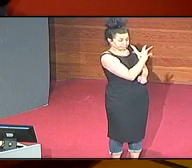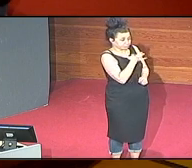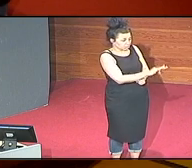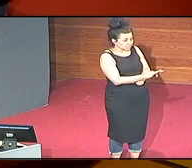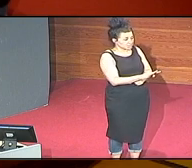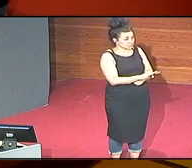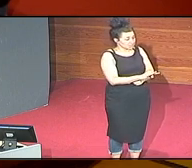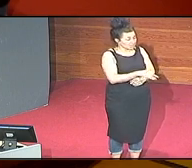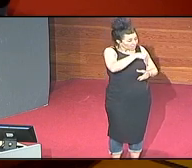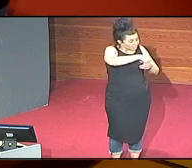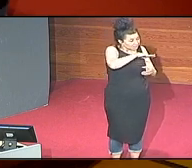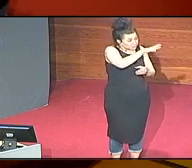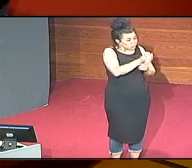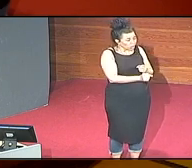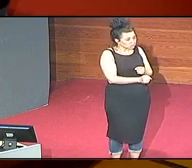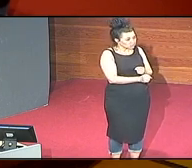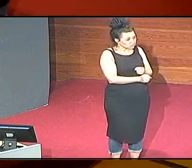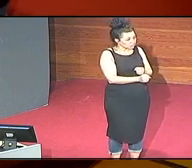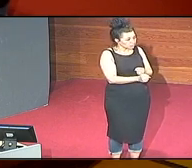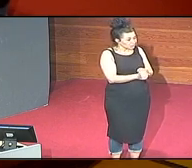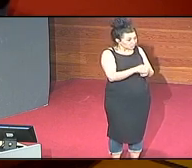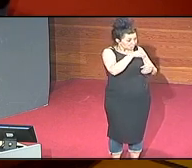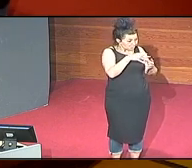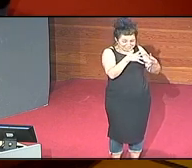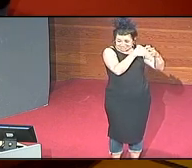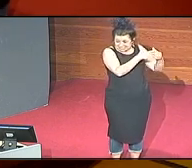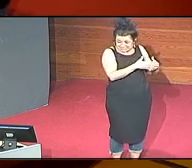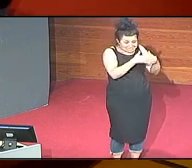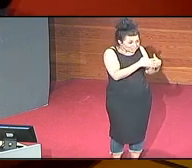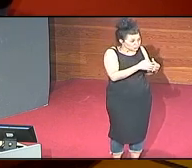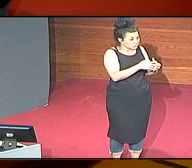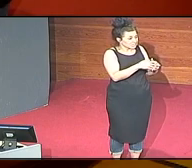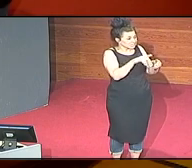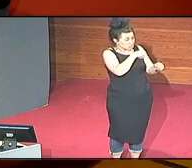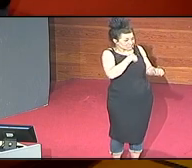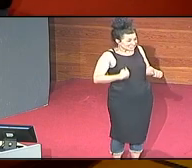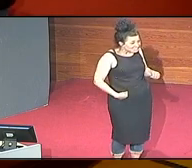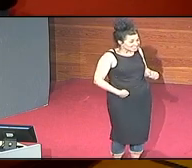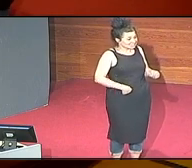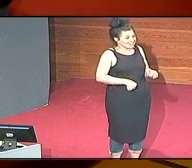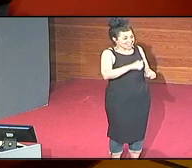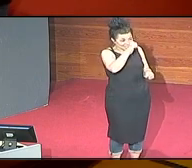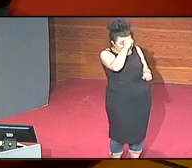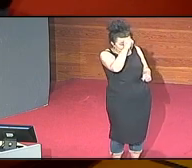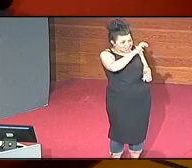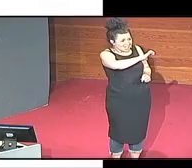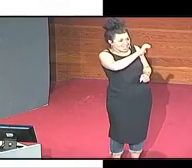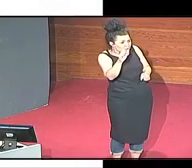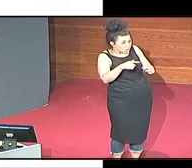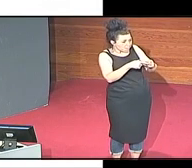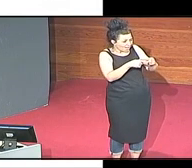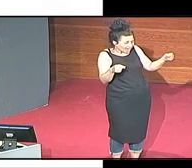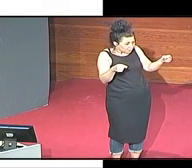continente africano podríamos podríamos poner eeuu china india europa japón y aun quedan huecos